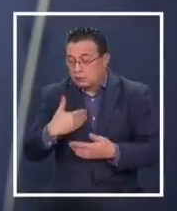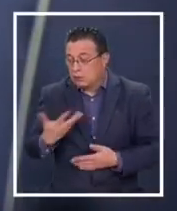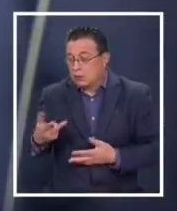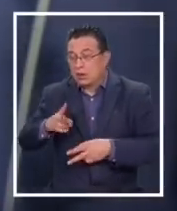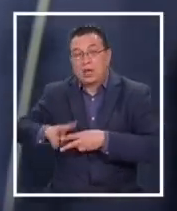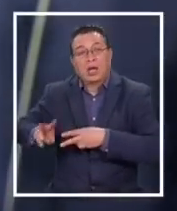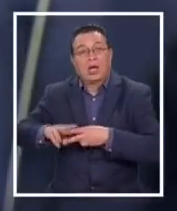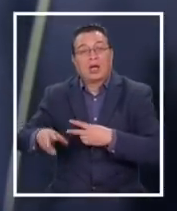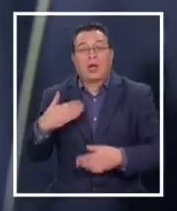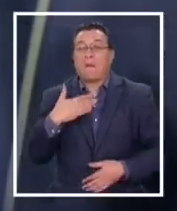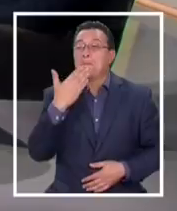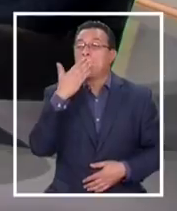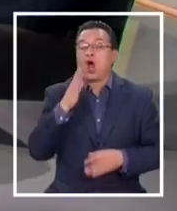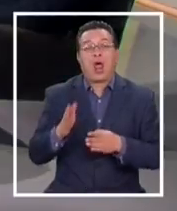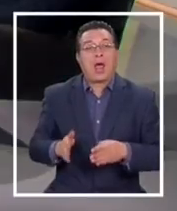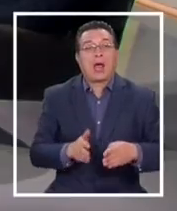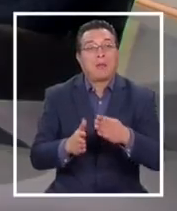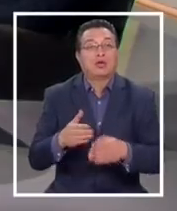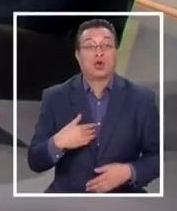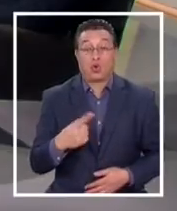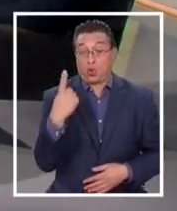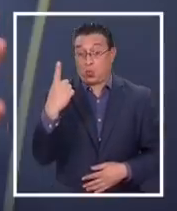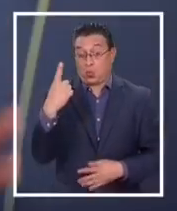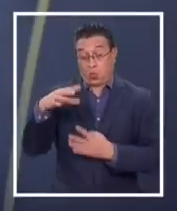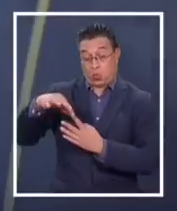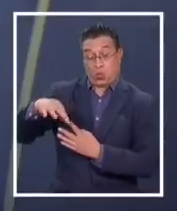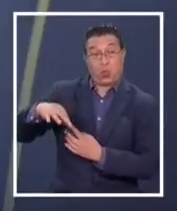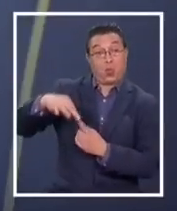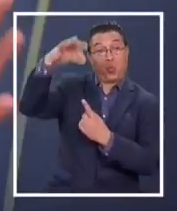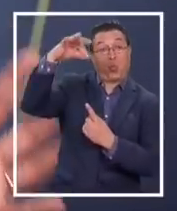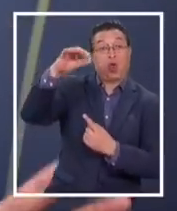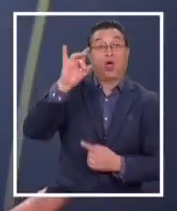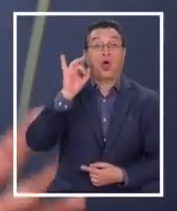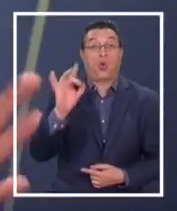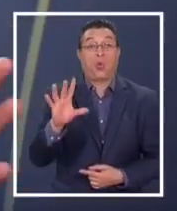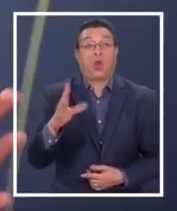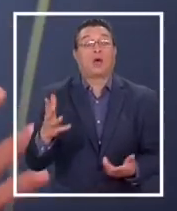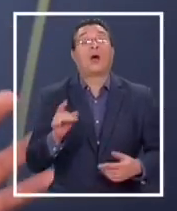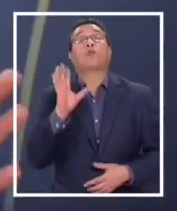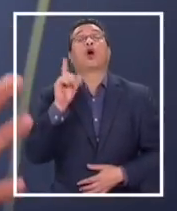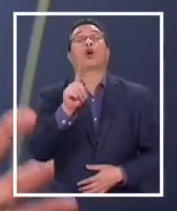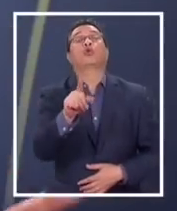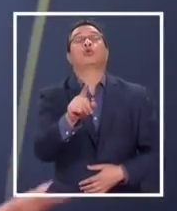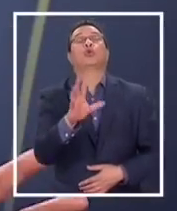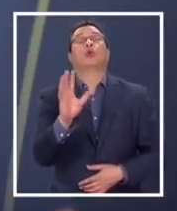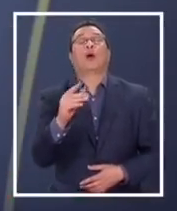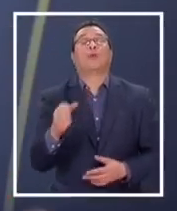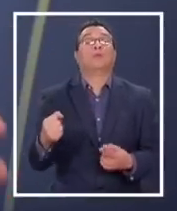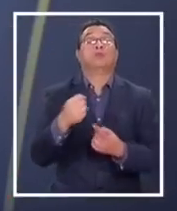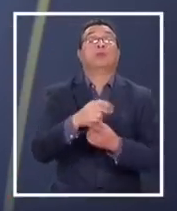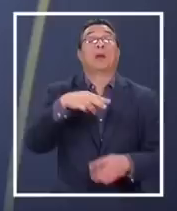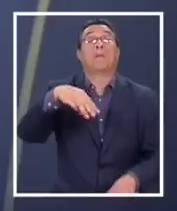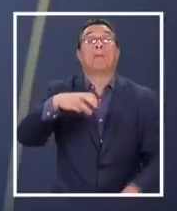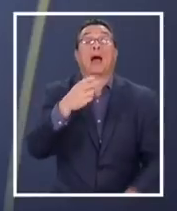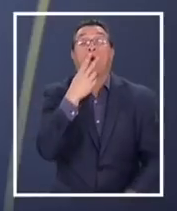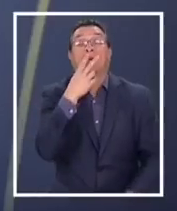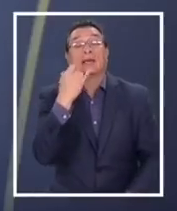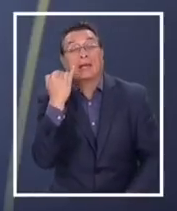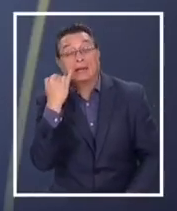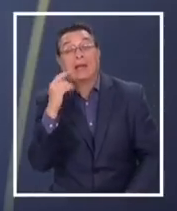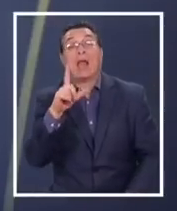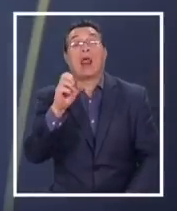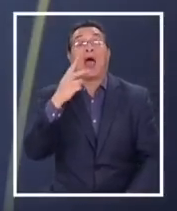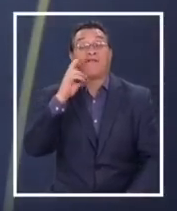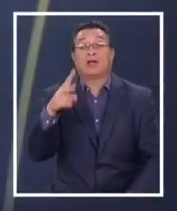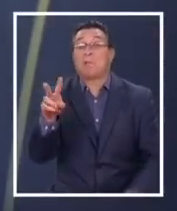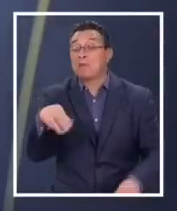preguntarnos cuáles son los mejores caminos. Si llevar un candidato... ¿Cuál es tu opinión siendo vicepresidenta de la UDI? Si llevar a Evelyn Matei y a Joaquín Lavín al